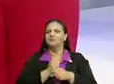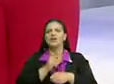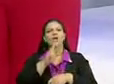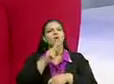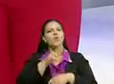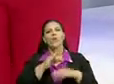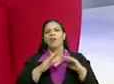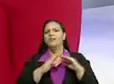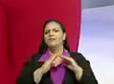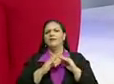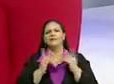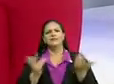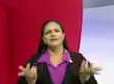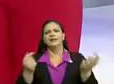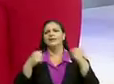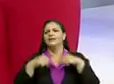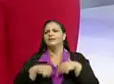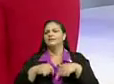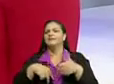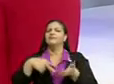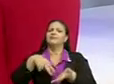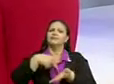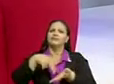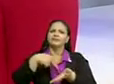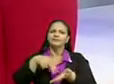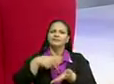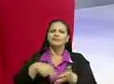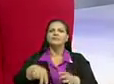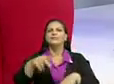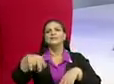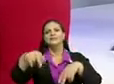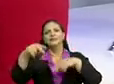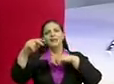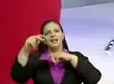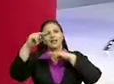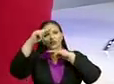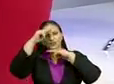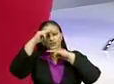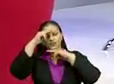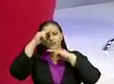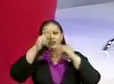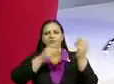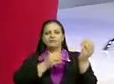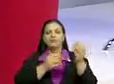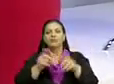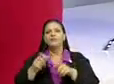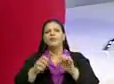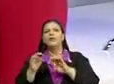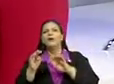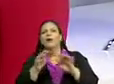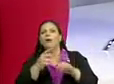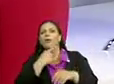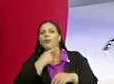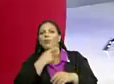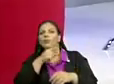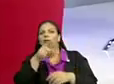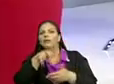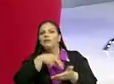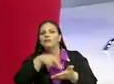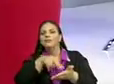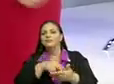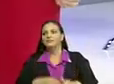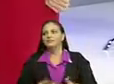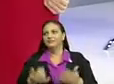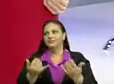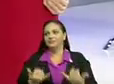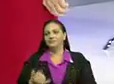que le encantan los bailes y esa chispa y esa energía de Mayra Montaño, la bombón. Hoy es viernes